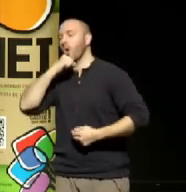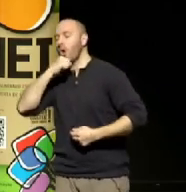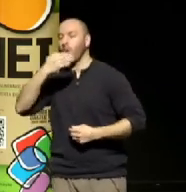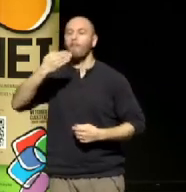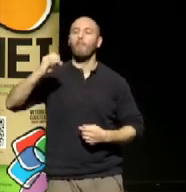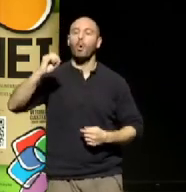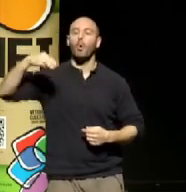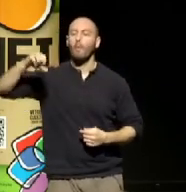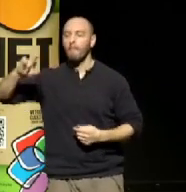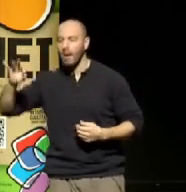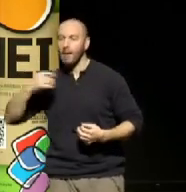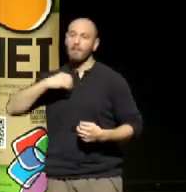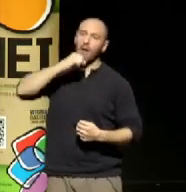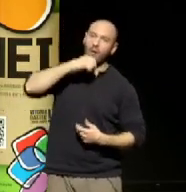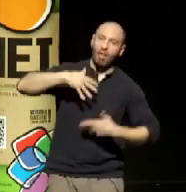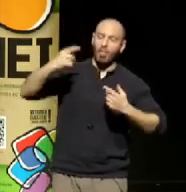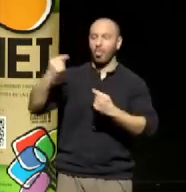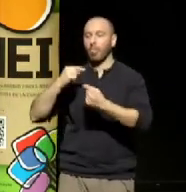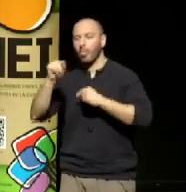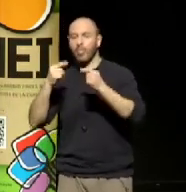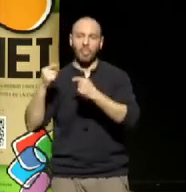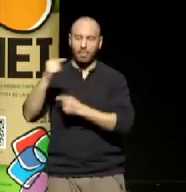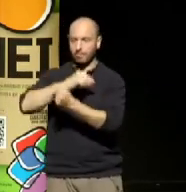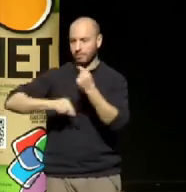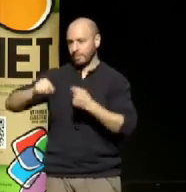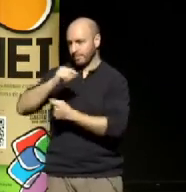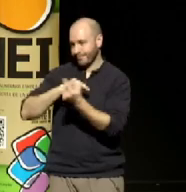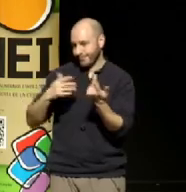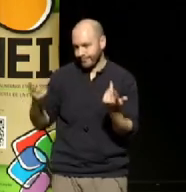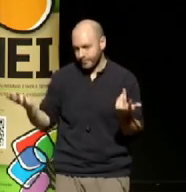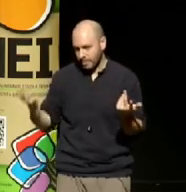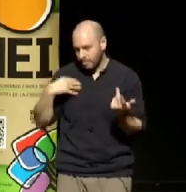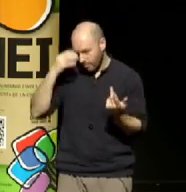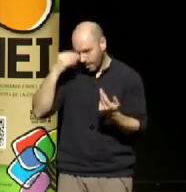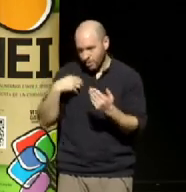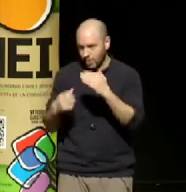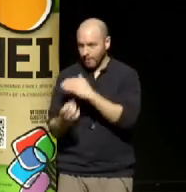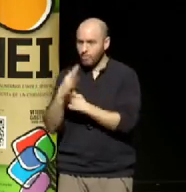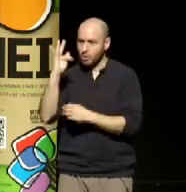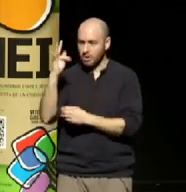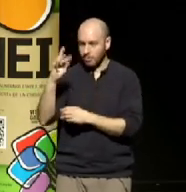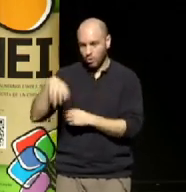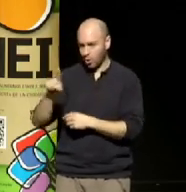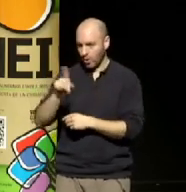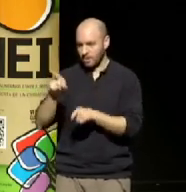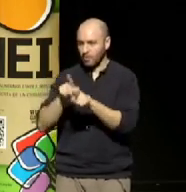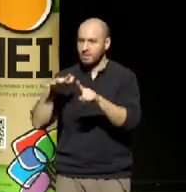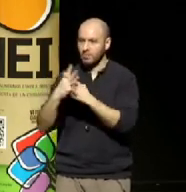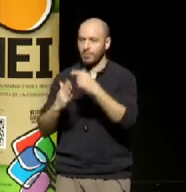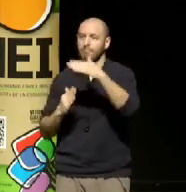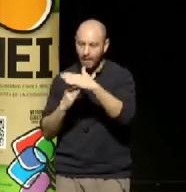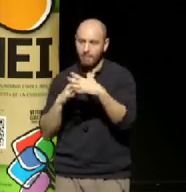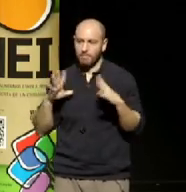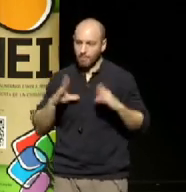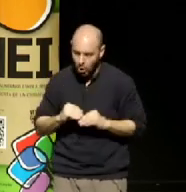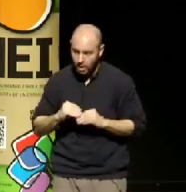sentidos, victimización. Es un camino de ida y vuelta que a mi juicio es paralizante e improductivo. ¿Vale? Es paralizante e improductivo porque cada generación